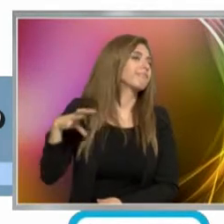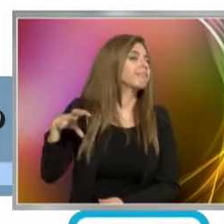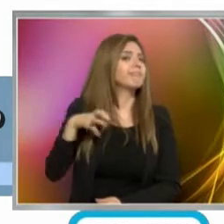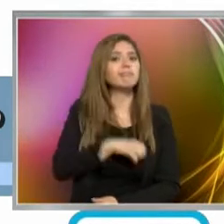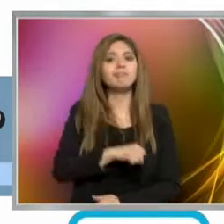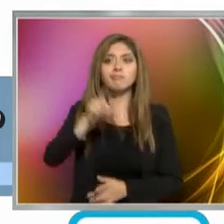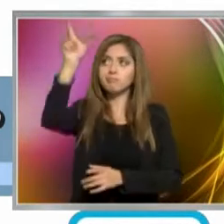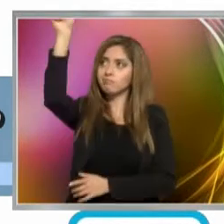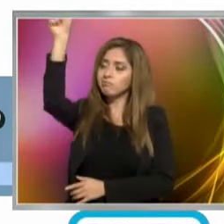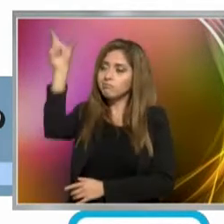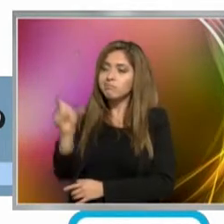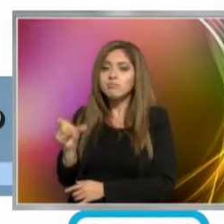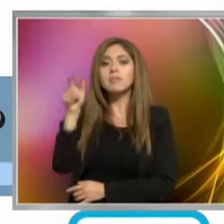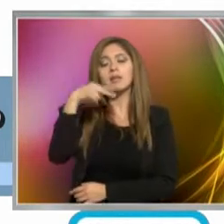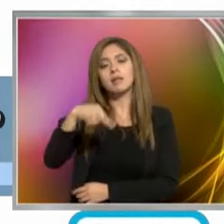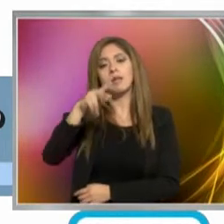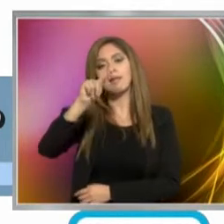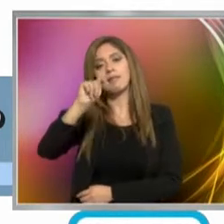técnica mixta